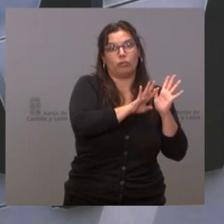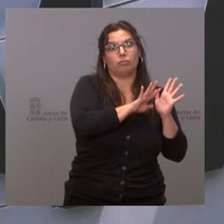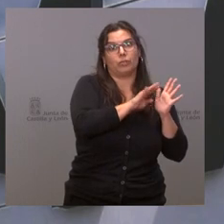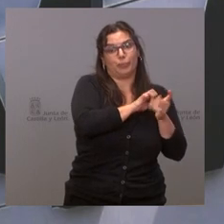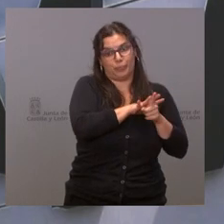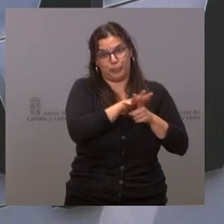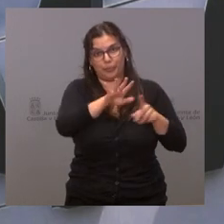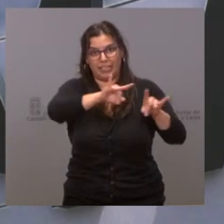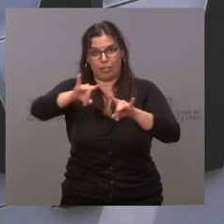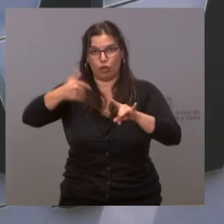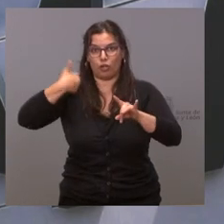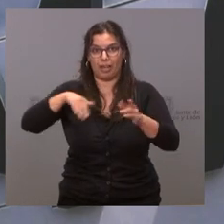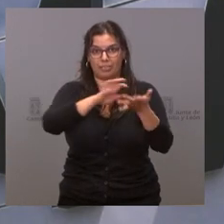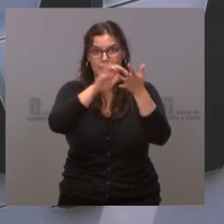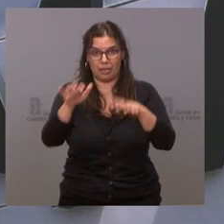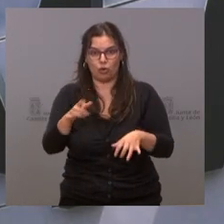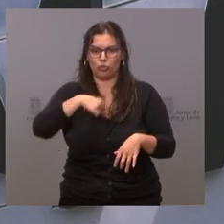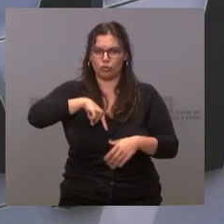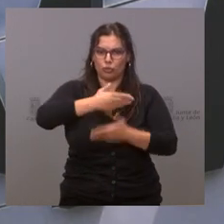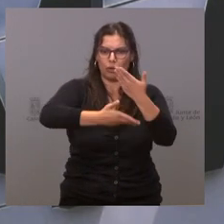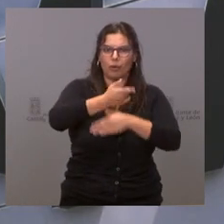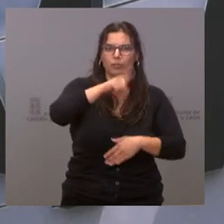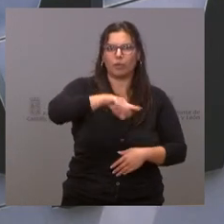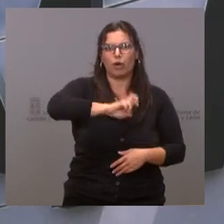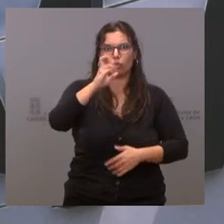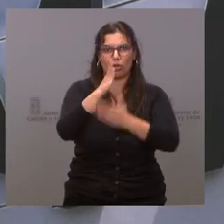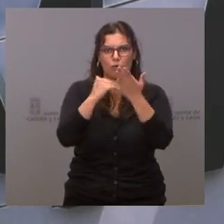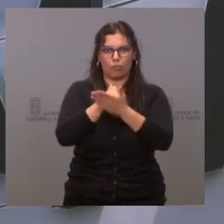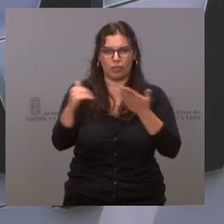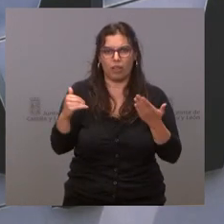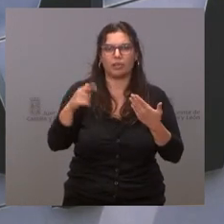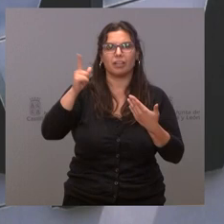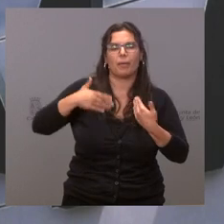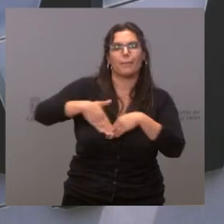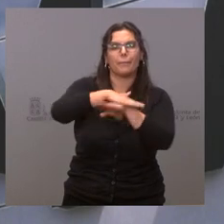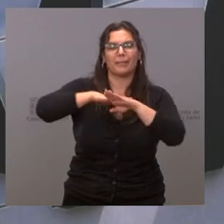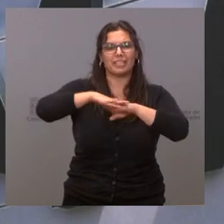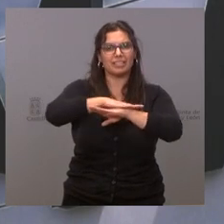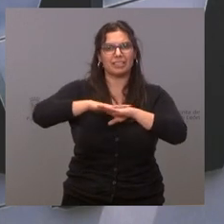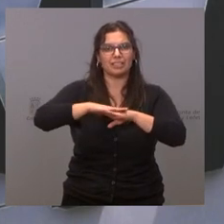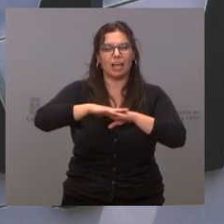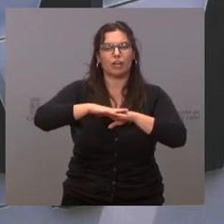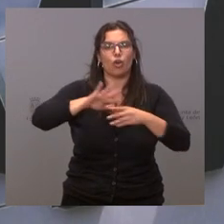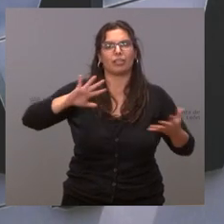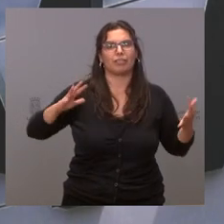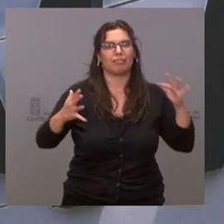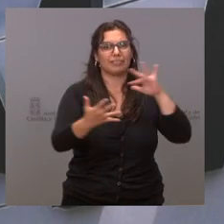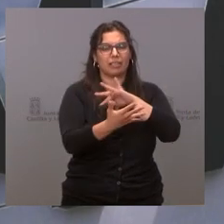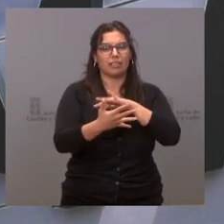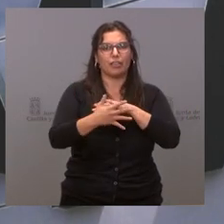y león la junta de castilla y léon pero otras comunidades autónomas el ministerio de transición